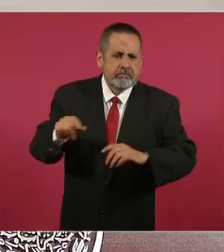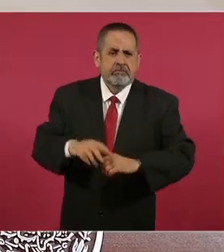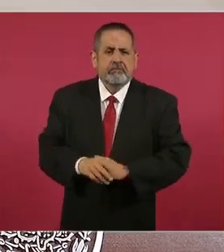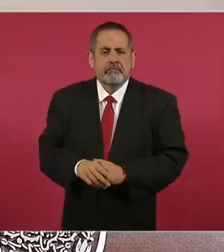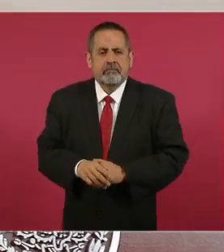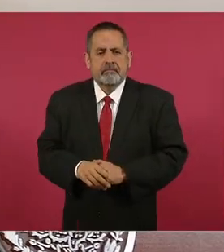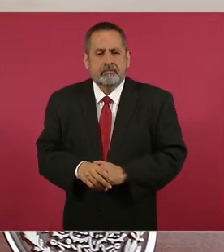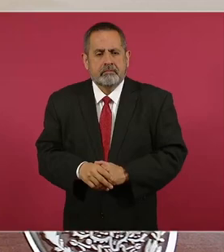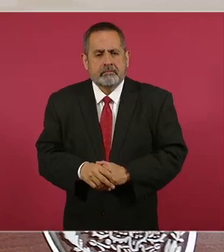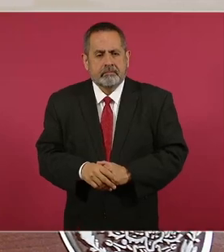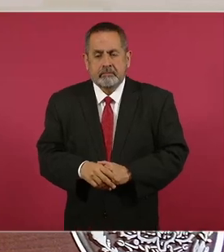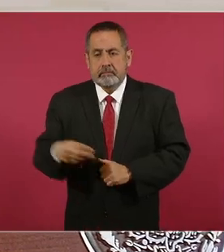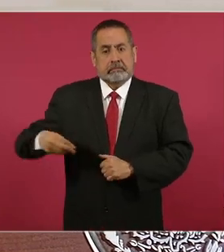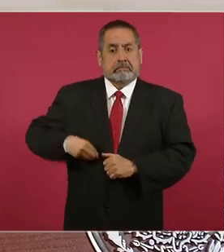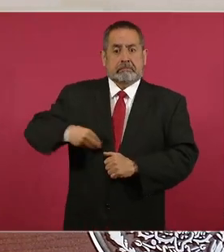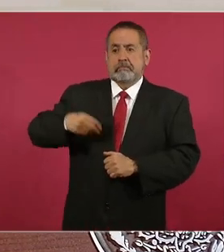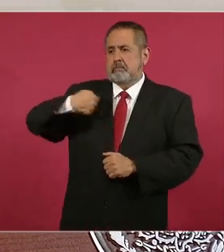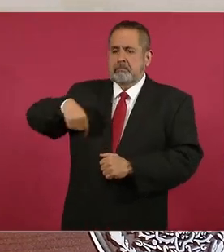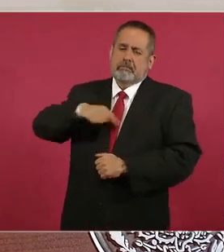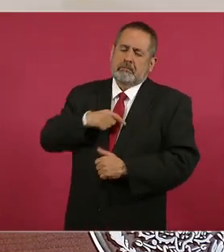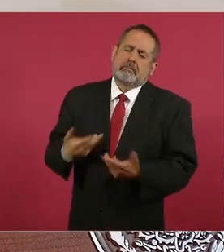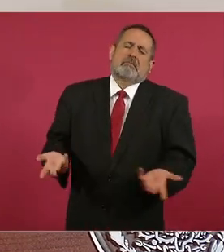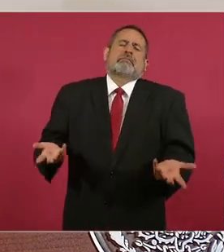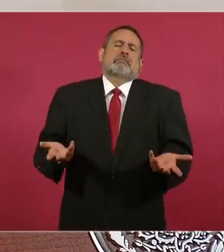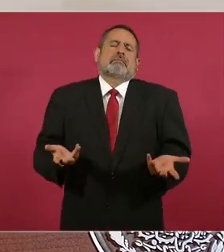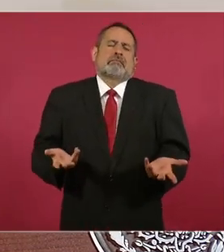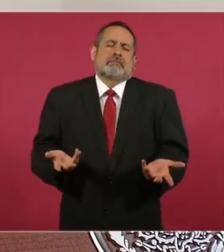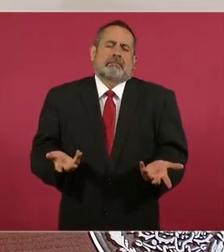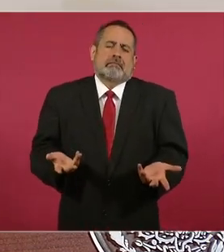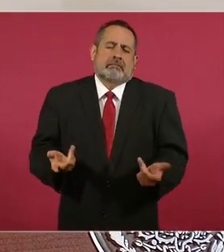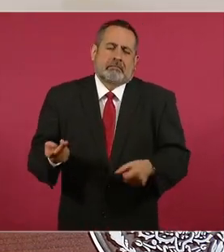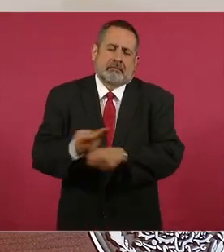Nada más que no nos echen la culpa a nosotros.